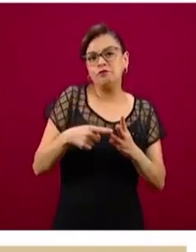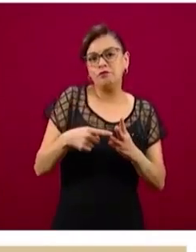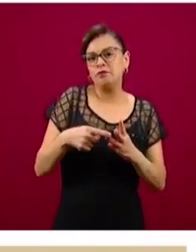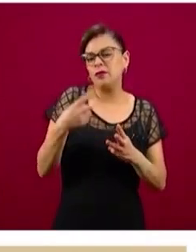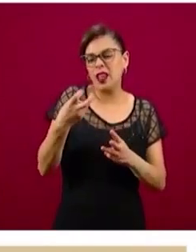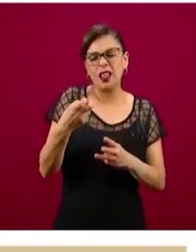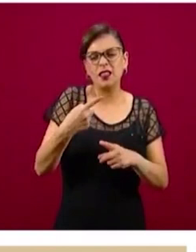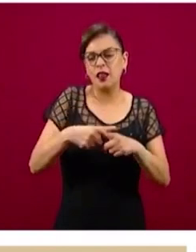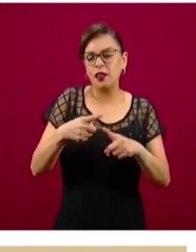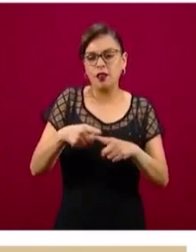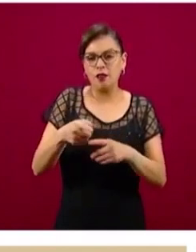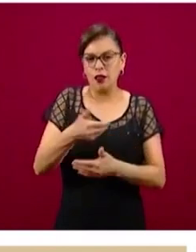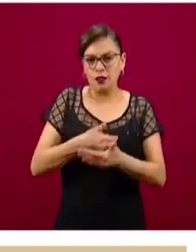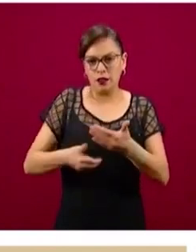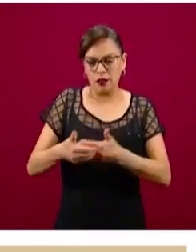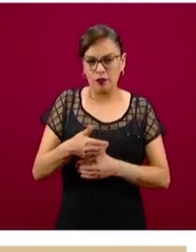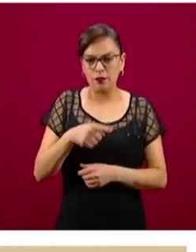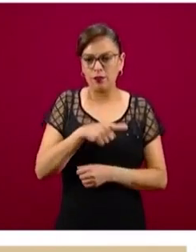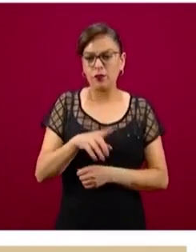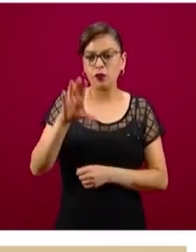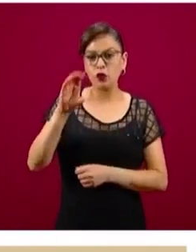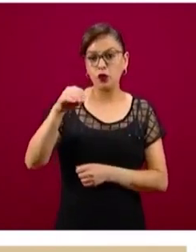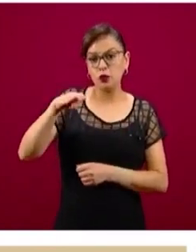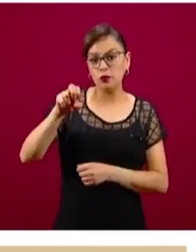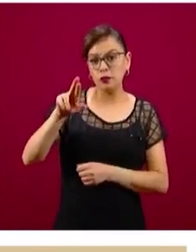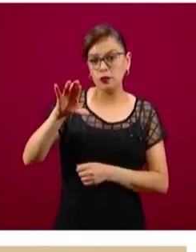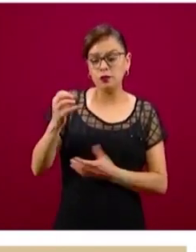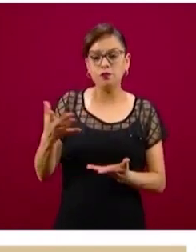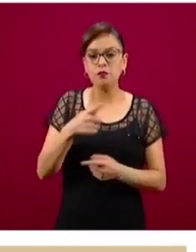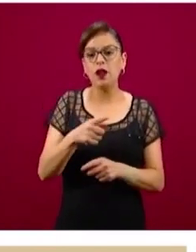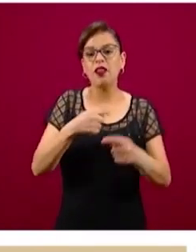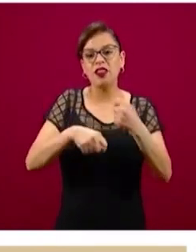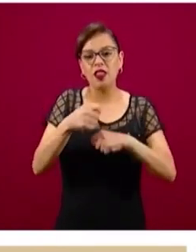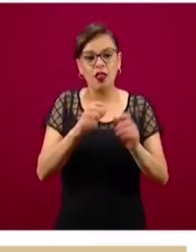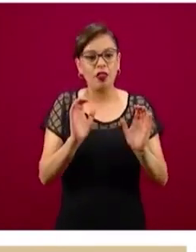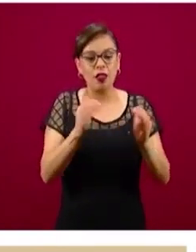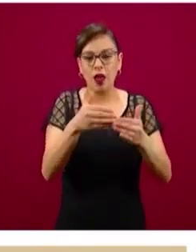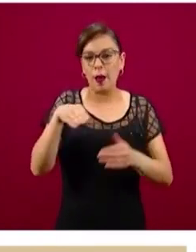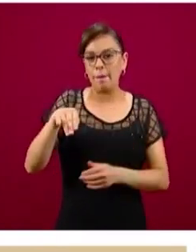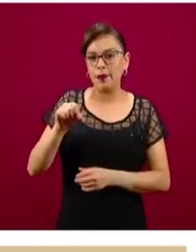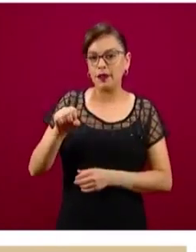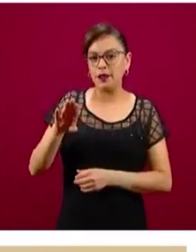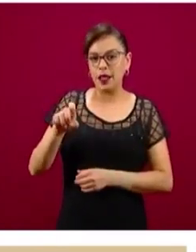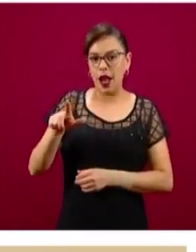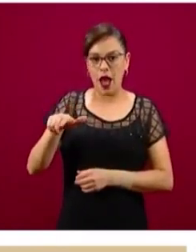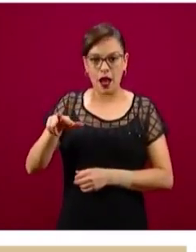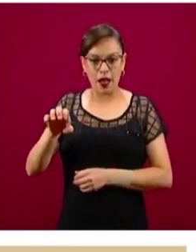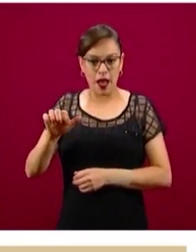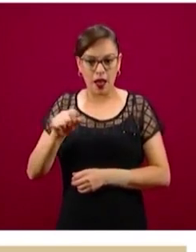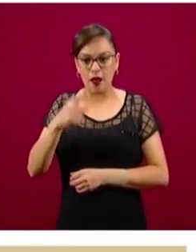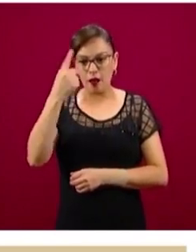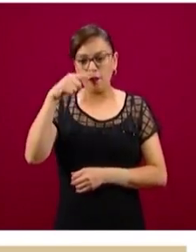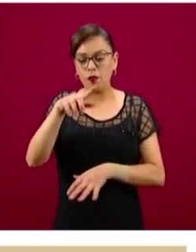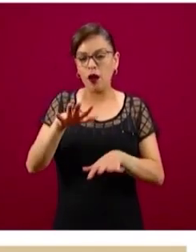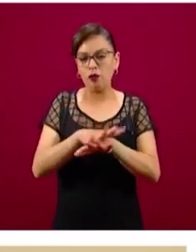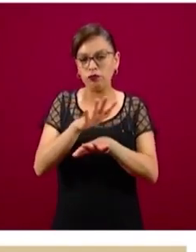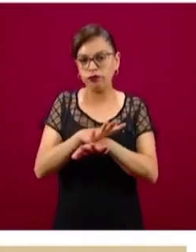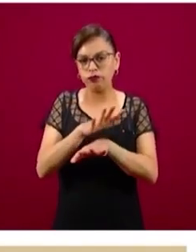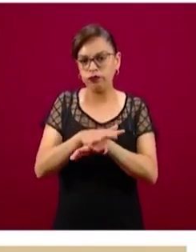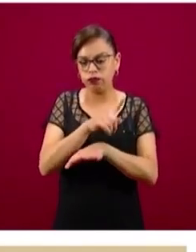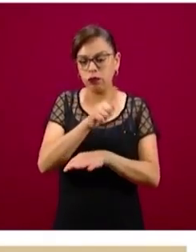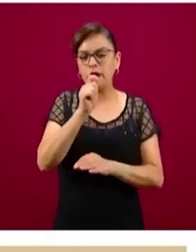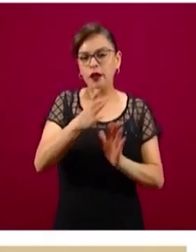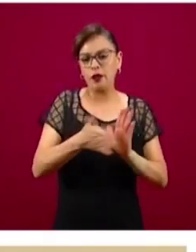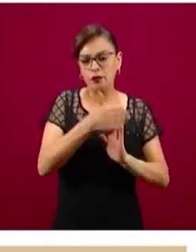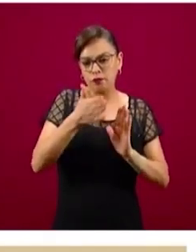servicios en comercios pues también pequeños negocios misceláneas en temas de transformación de construcción servicios sociales